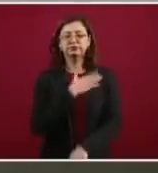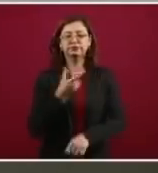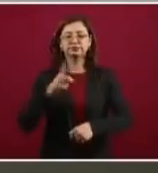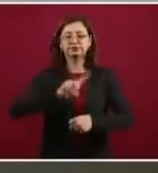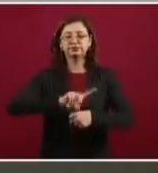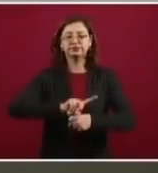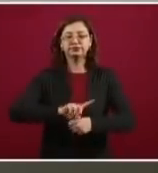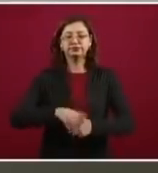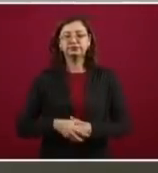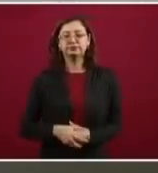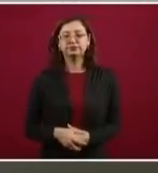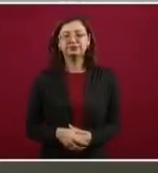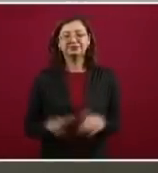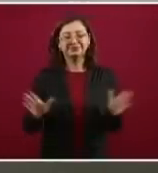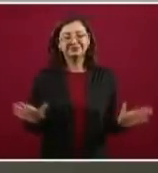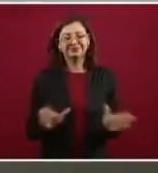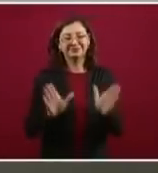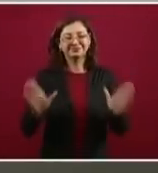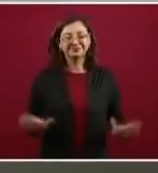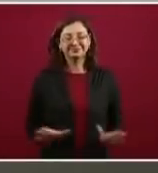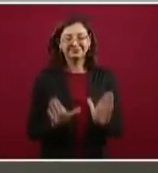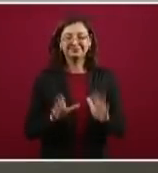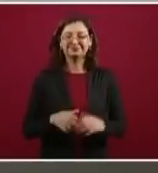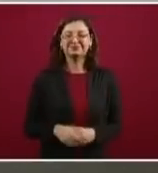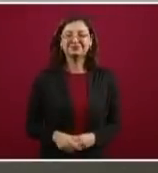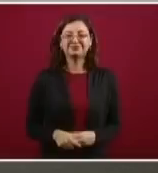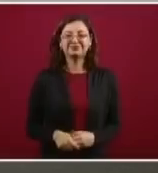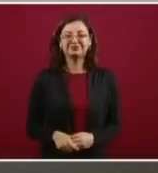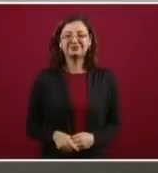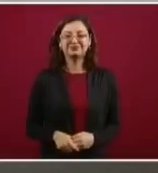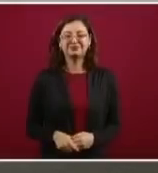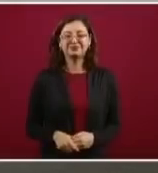días. Ánimo.